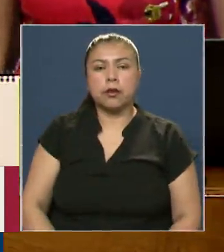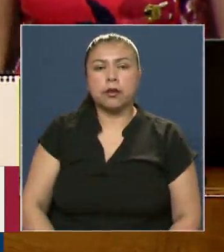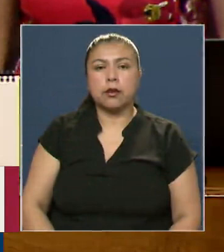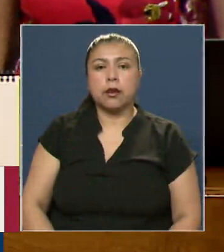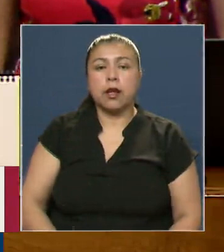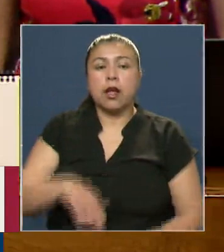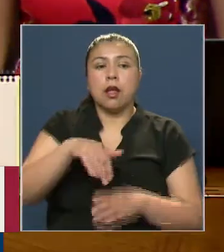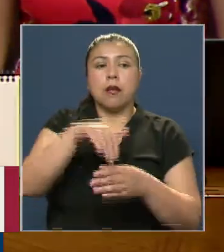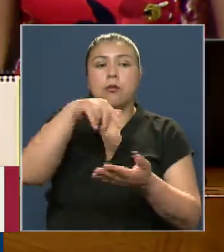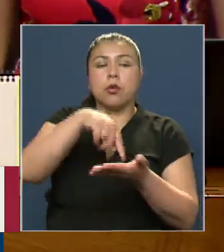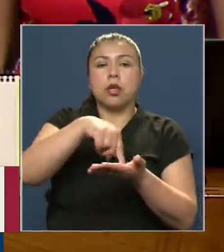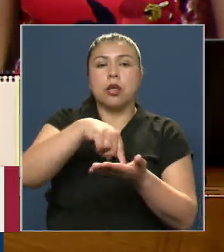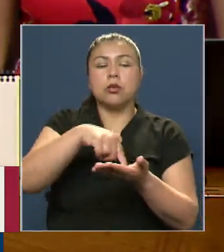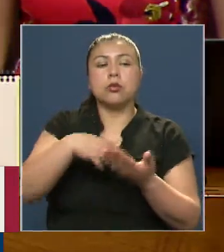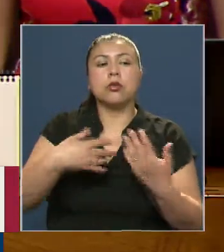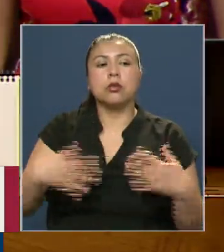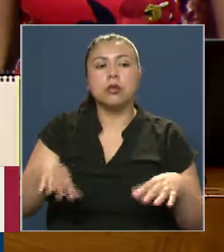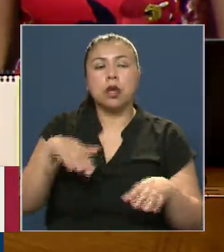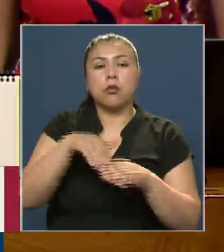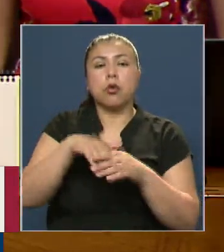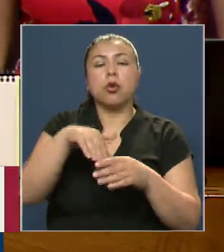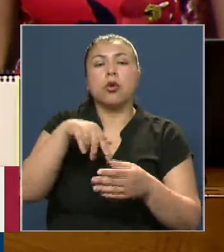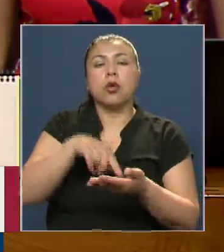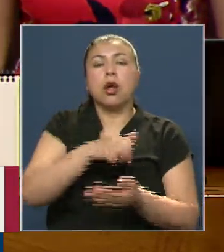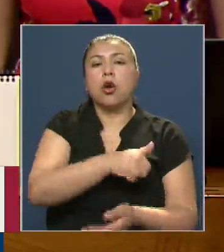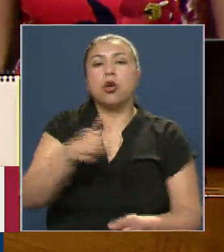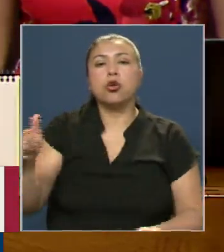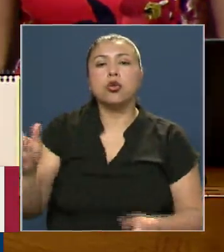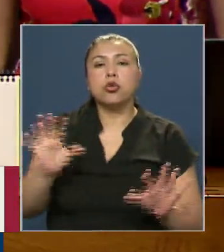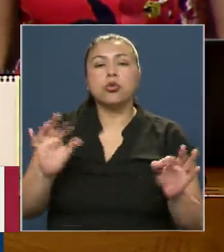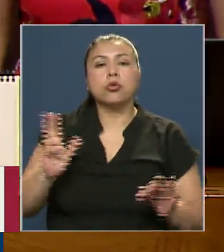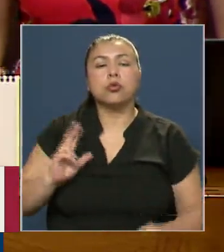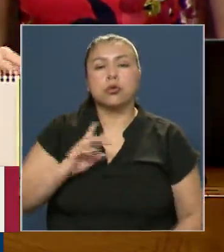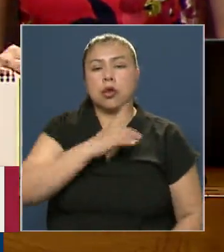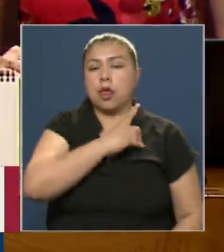En votación, han votado todas las señoras y señores diputados.